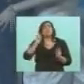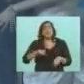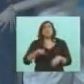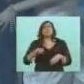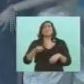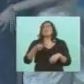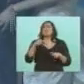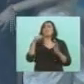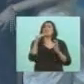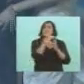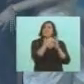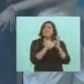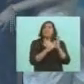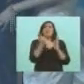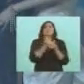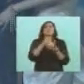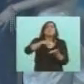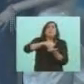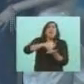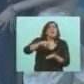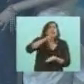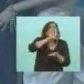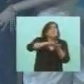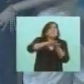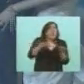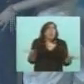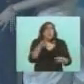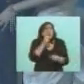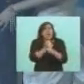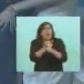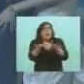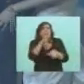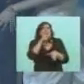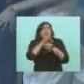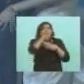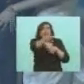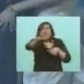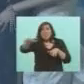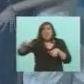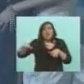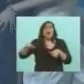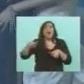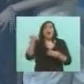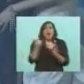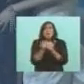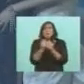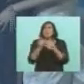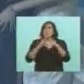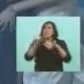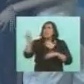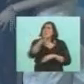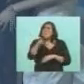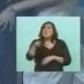totalmente sin uso en la ciudad. En la ciudad de Buenos Aires tenemos muchos inmuebles que pueden ser